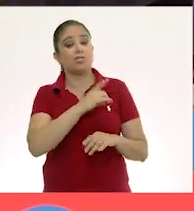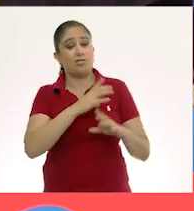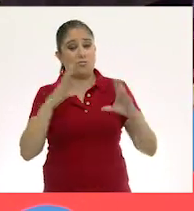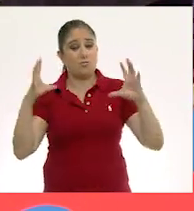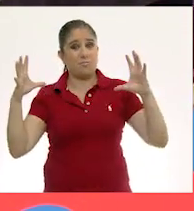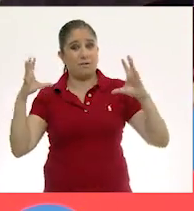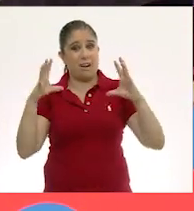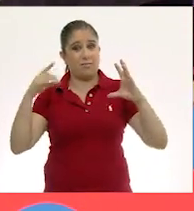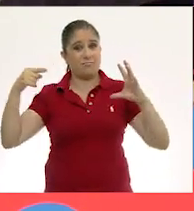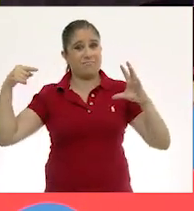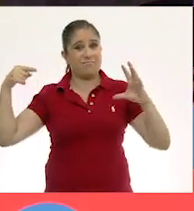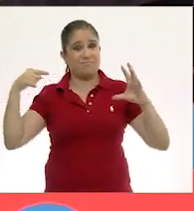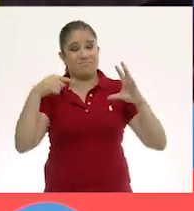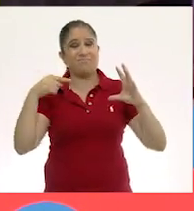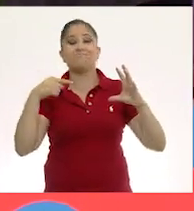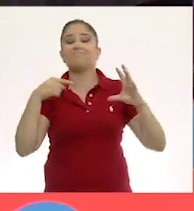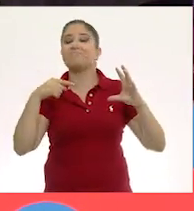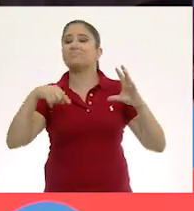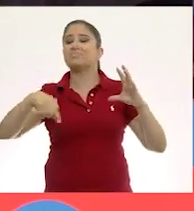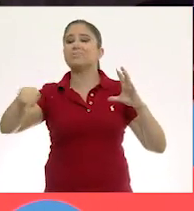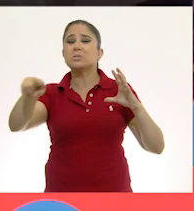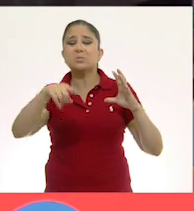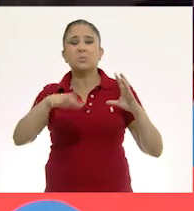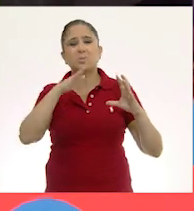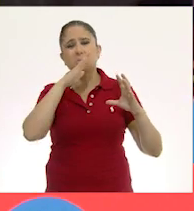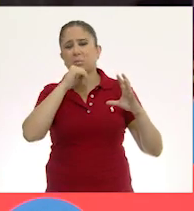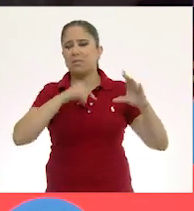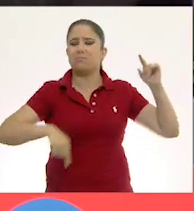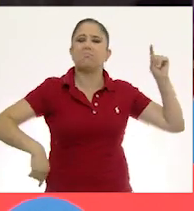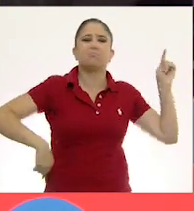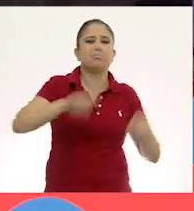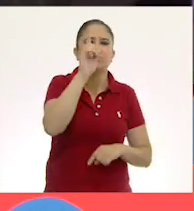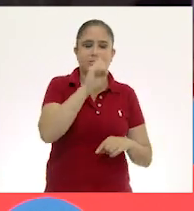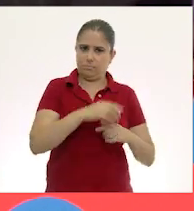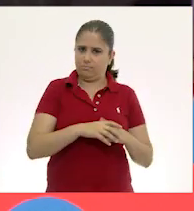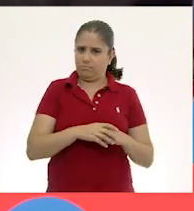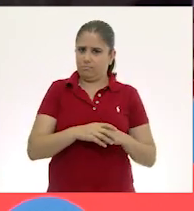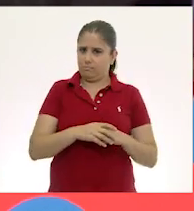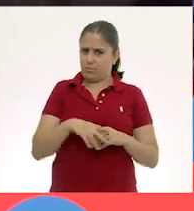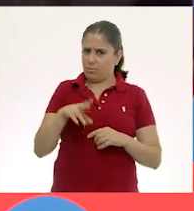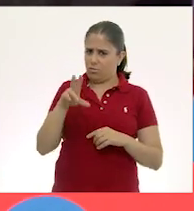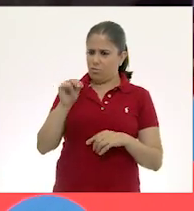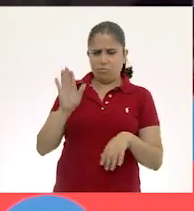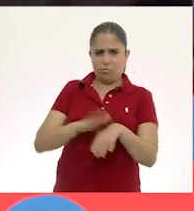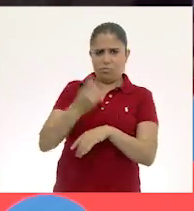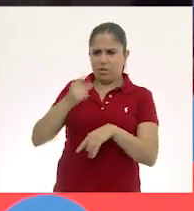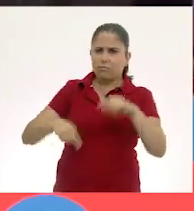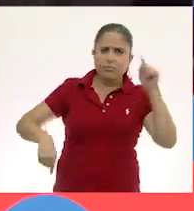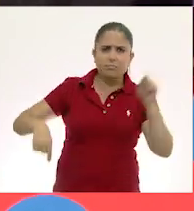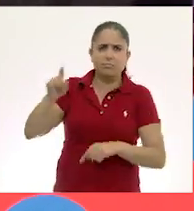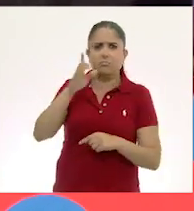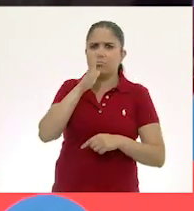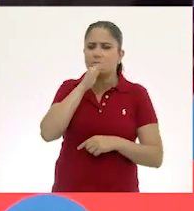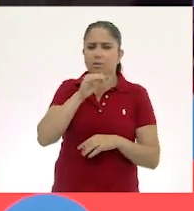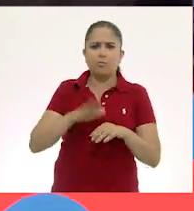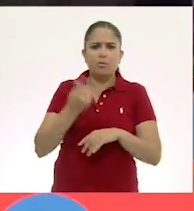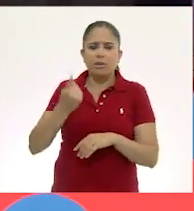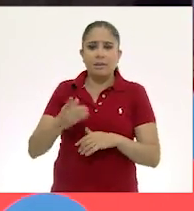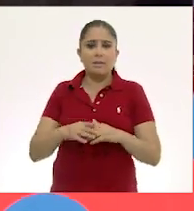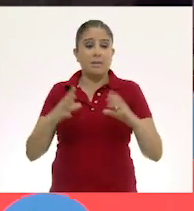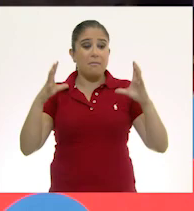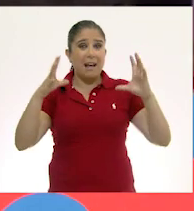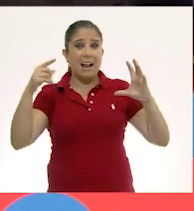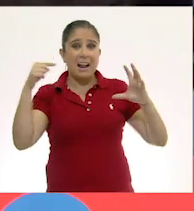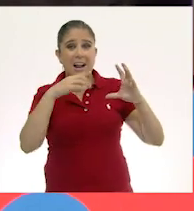balón no lo van a poder patear. No, ¿y por qué no? Porque ese